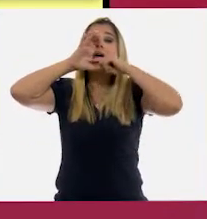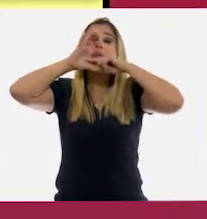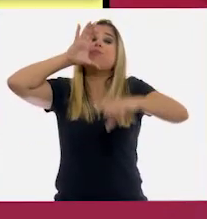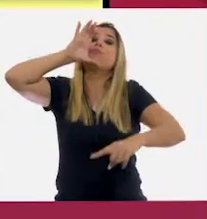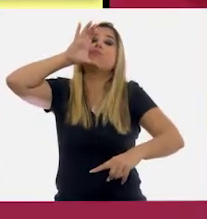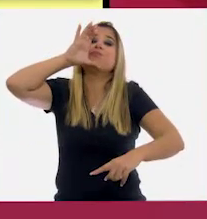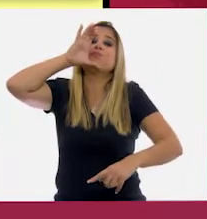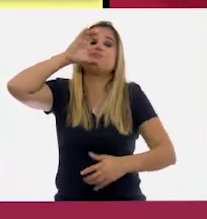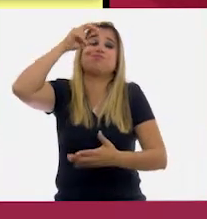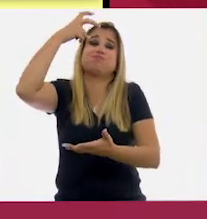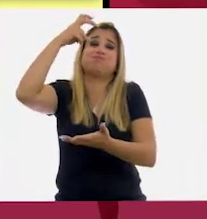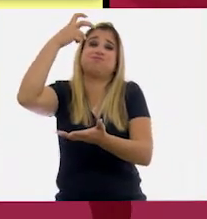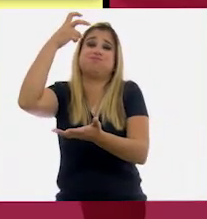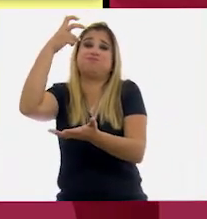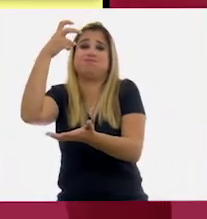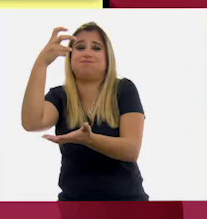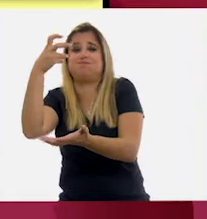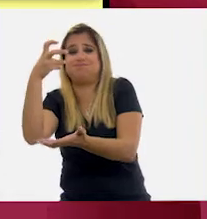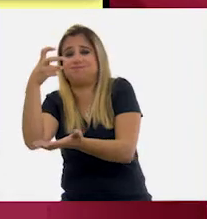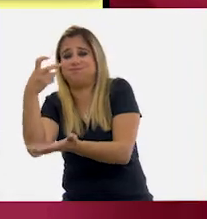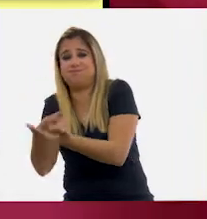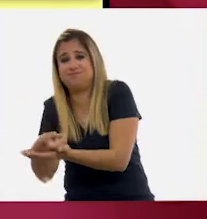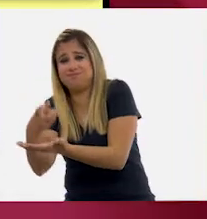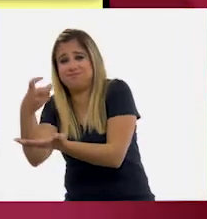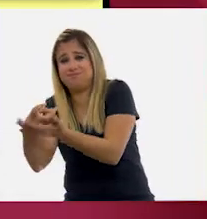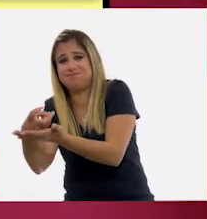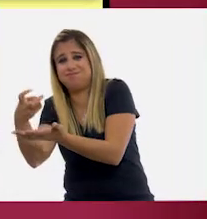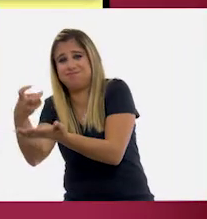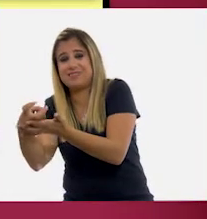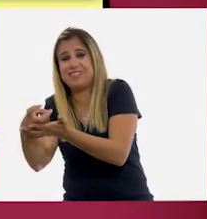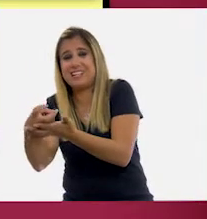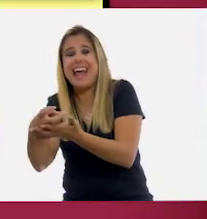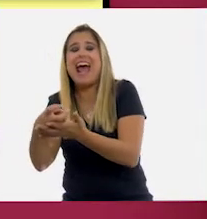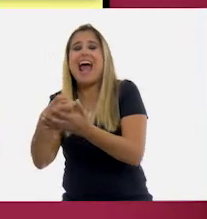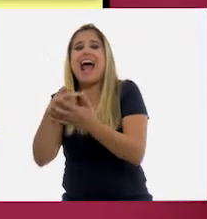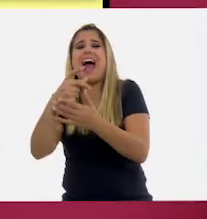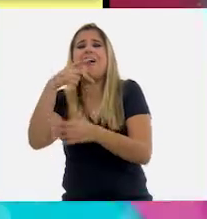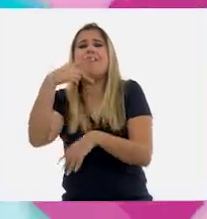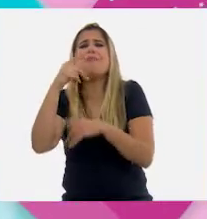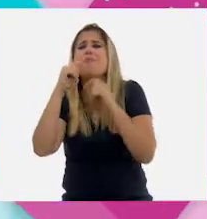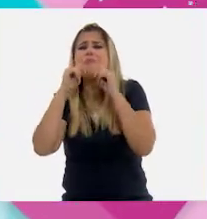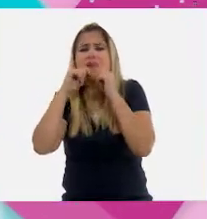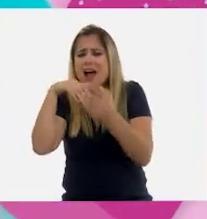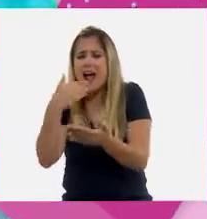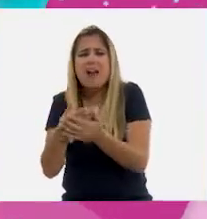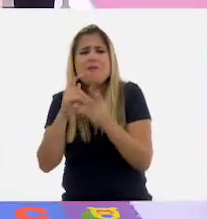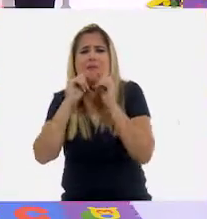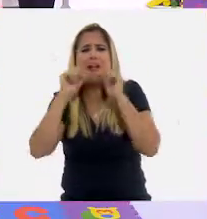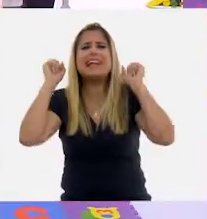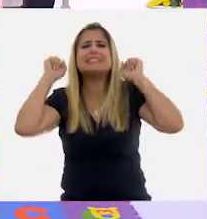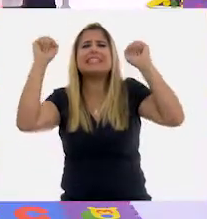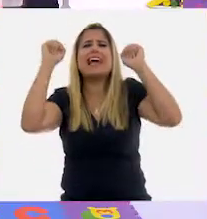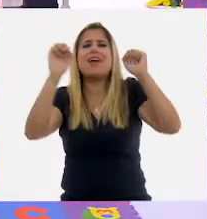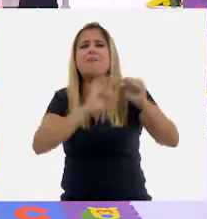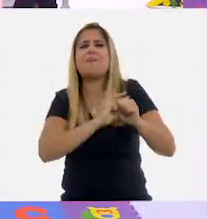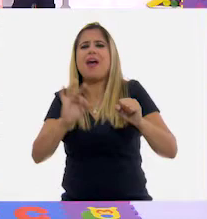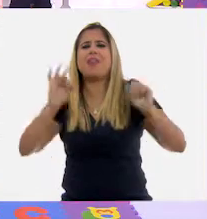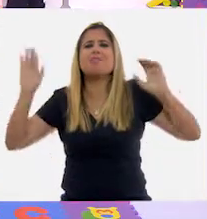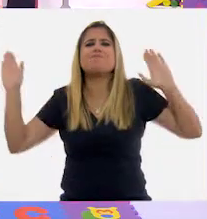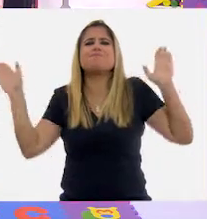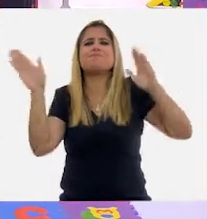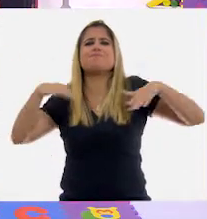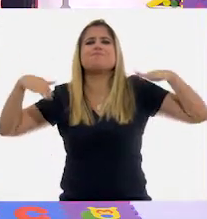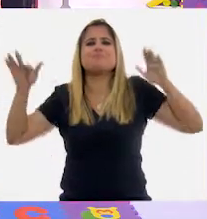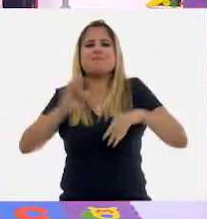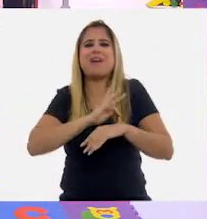suelo, estaba dolorida, pero dijo otra vez, ¡sí pude volar! ¡Qué bonito cuento! ¡Qué